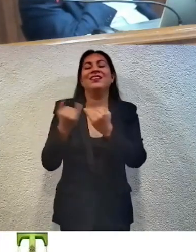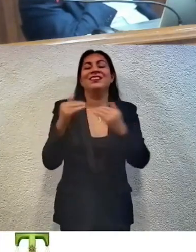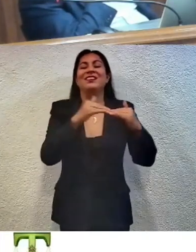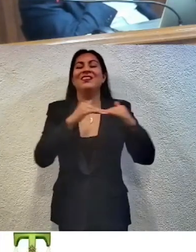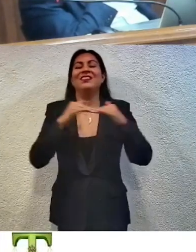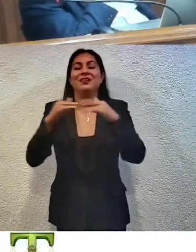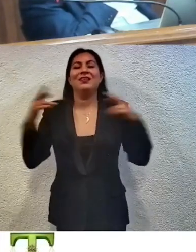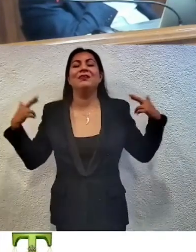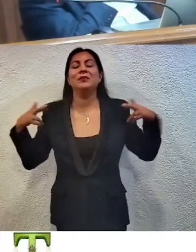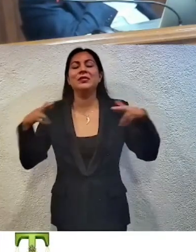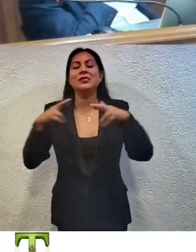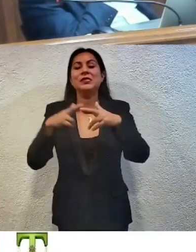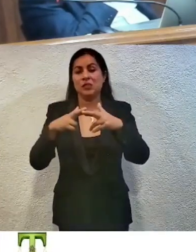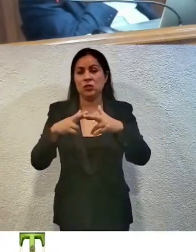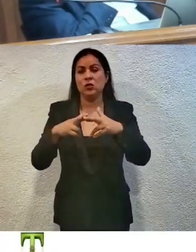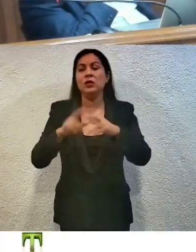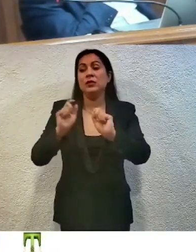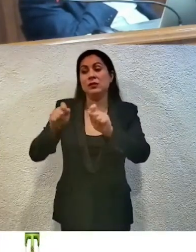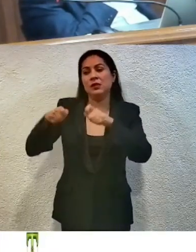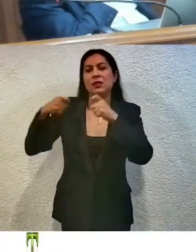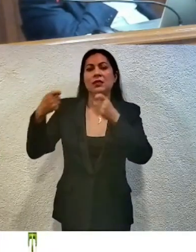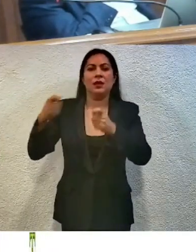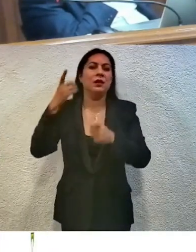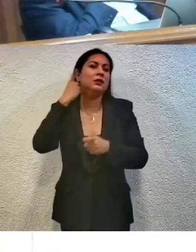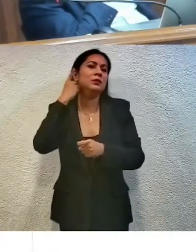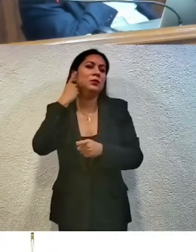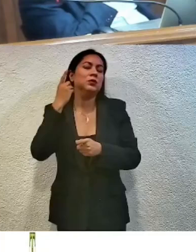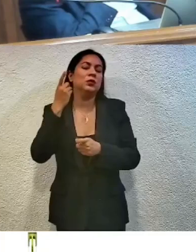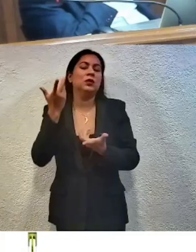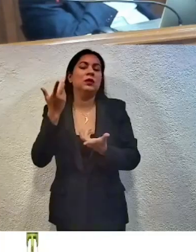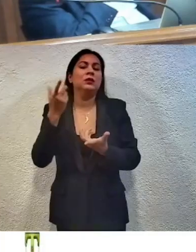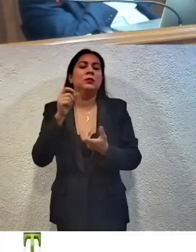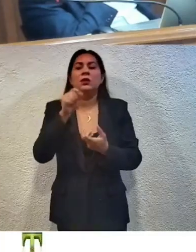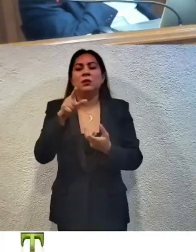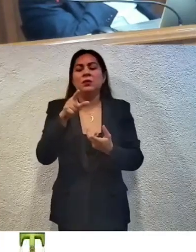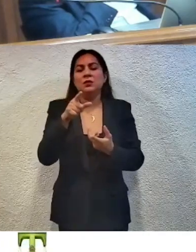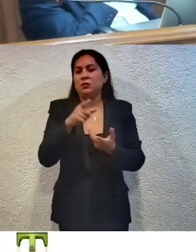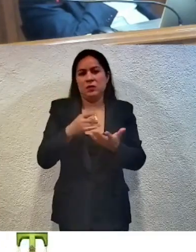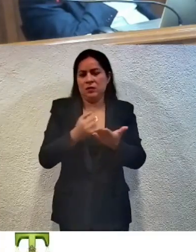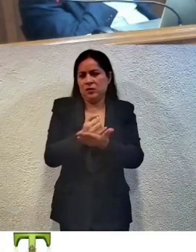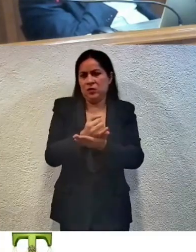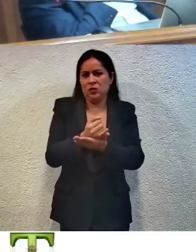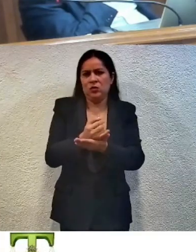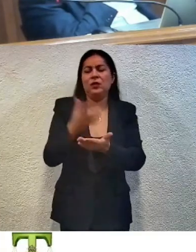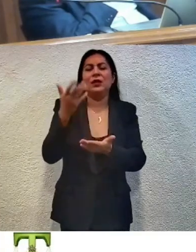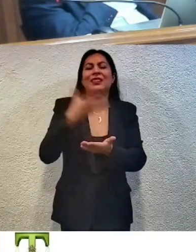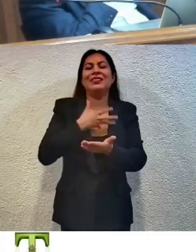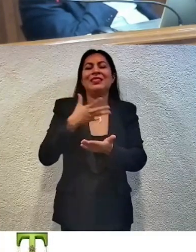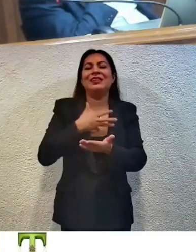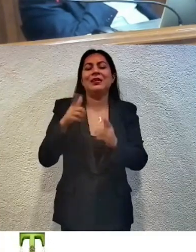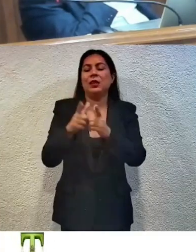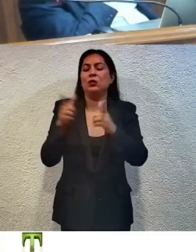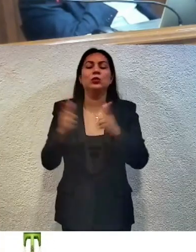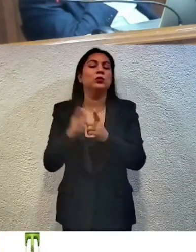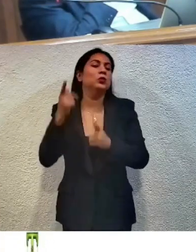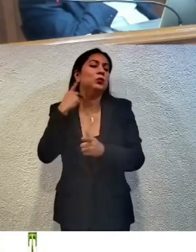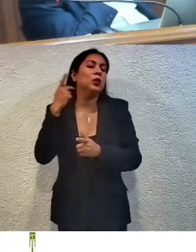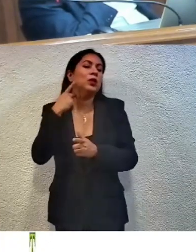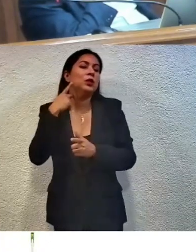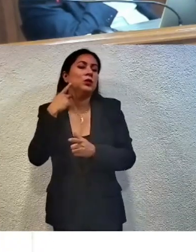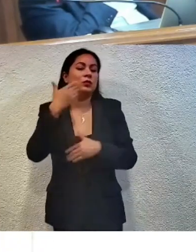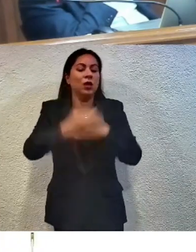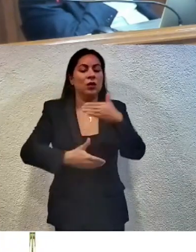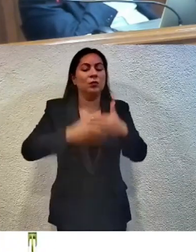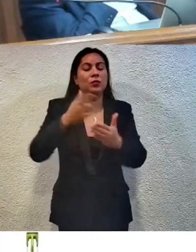representación proporcional y se asignan las diputaciones por el citado principio que corresponden a los partidos políticos en el